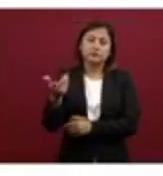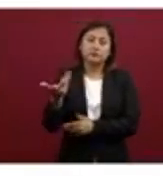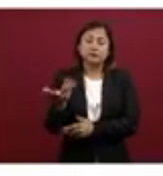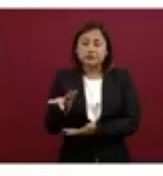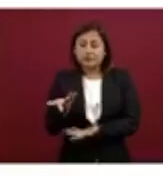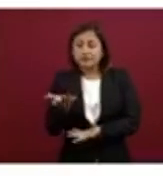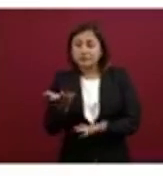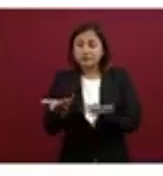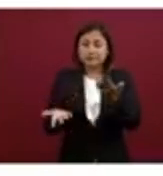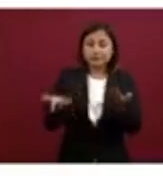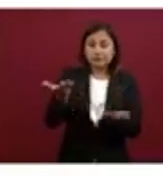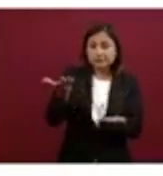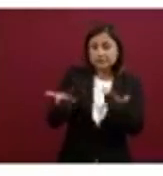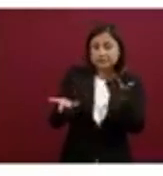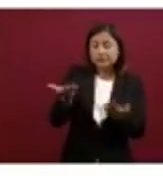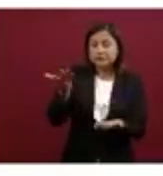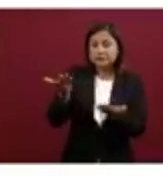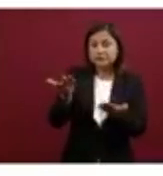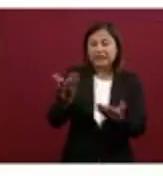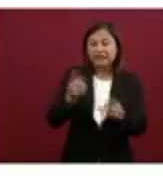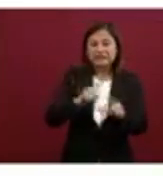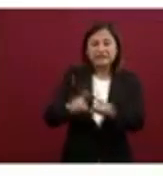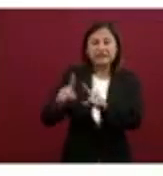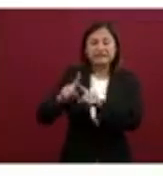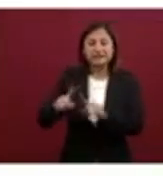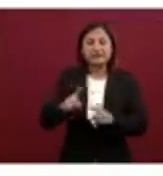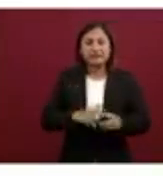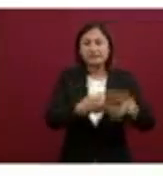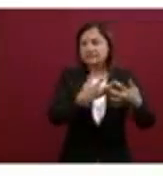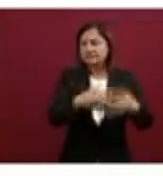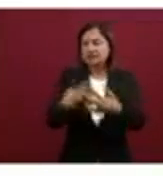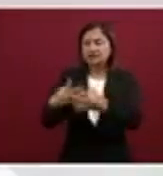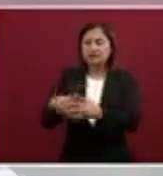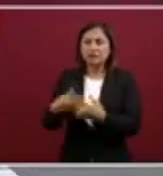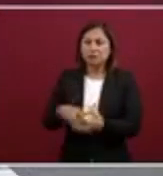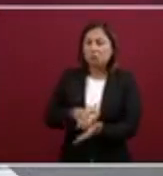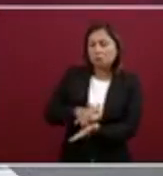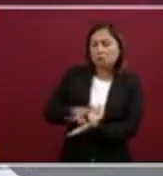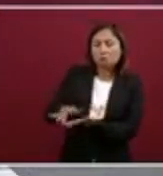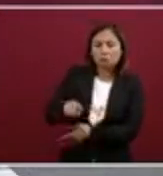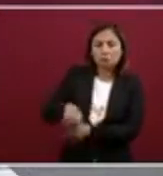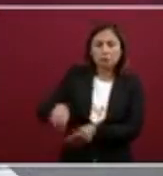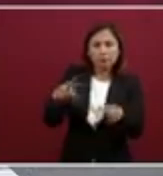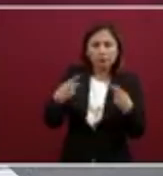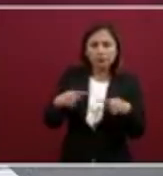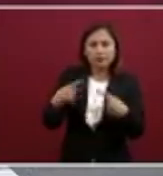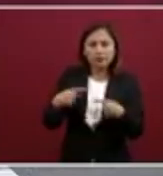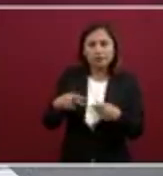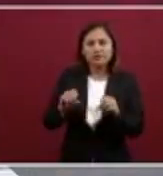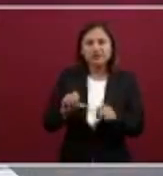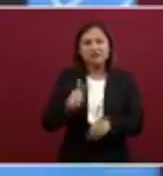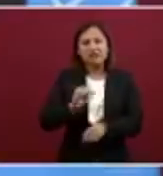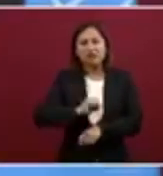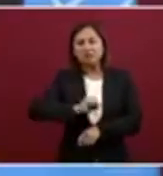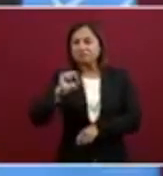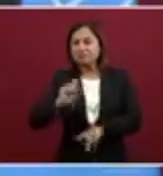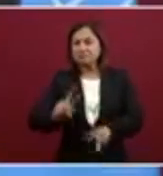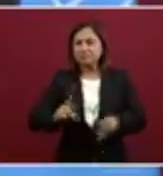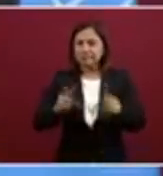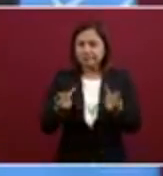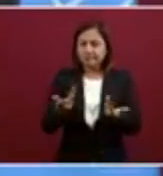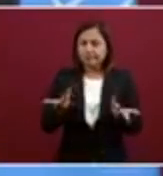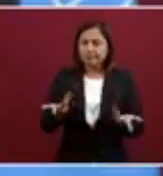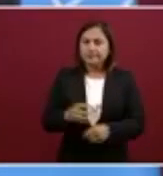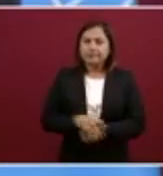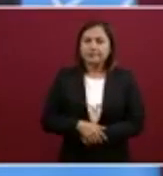la diferencia entre las empresas que son solidarias y que apoyan a los más necesidad tienen en nuestro país. Y si lo